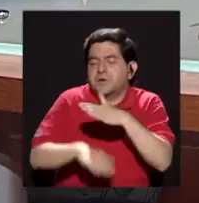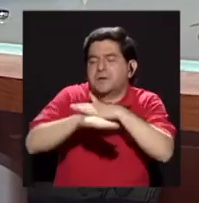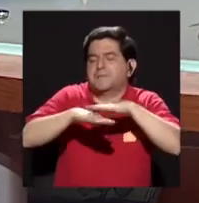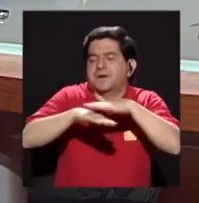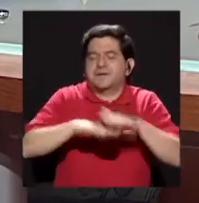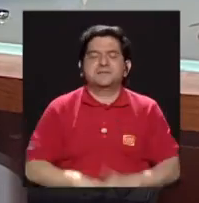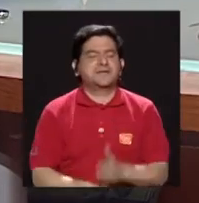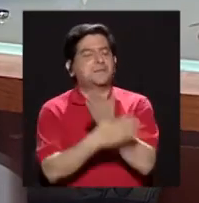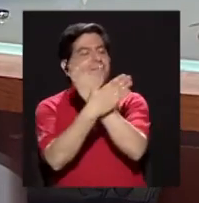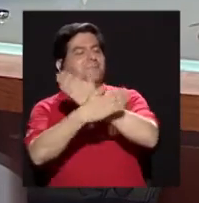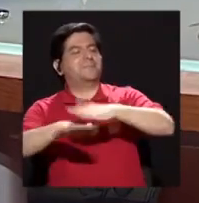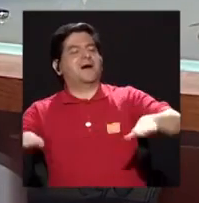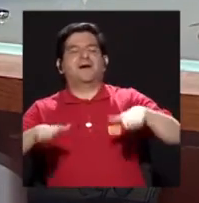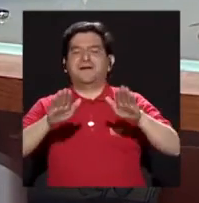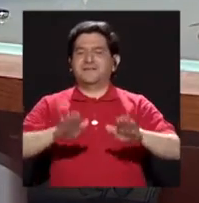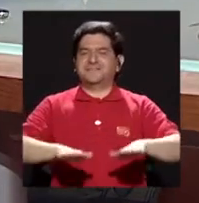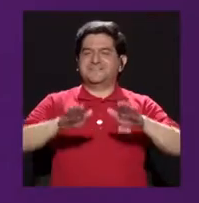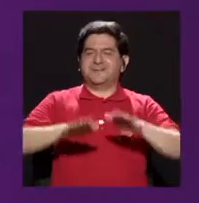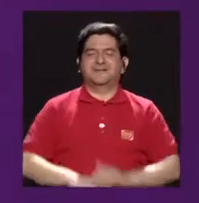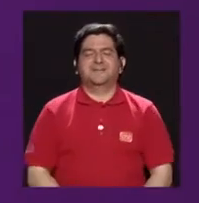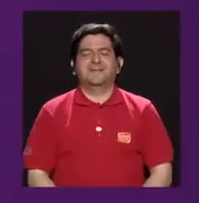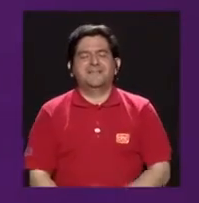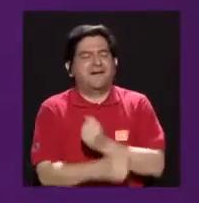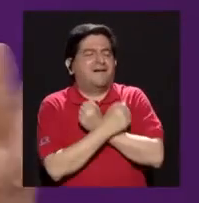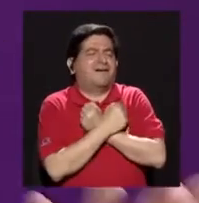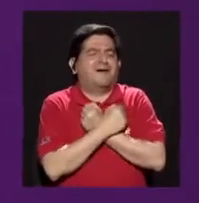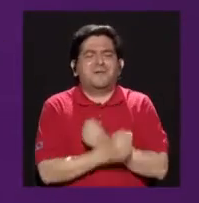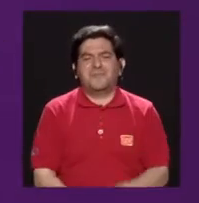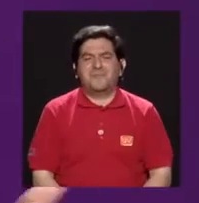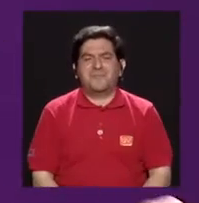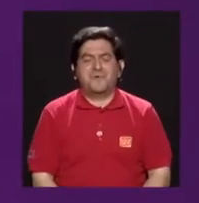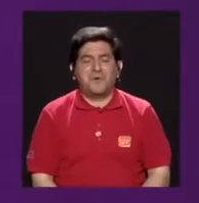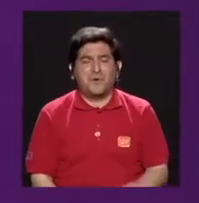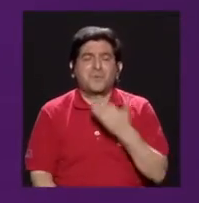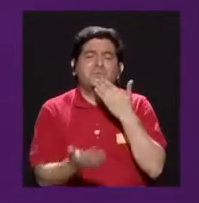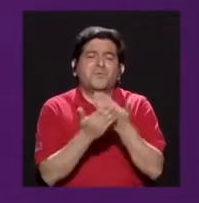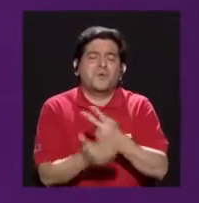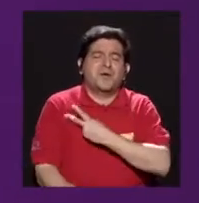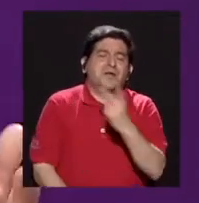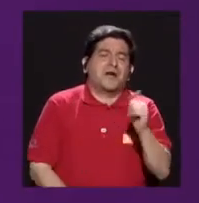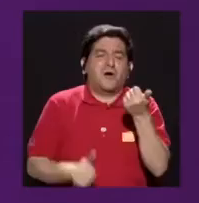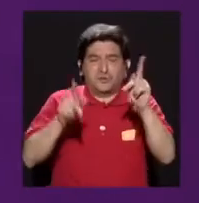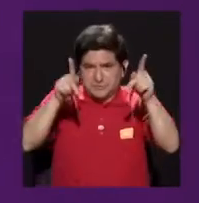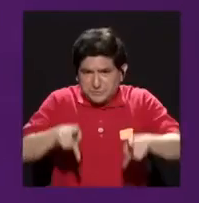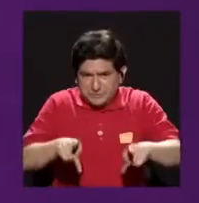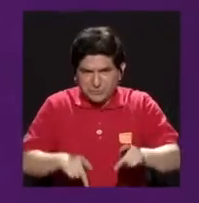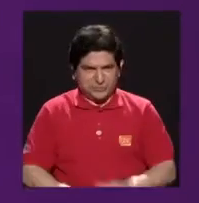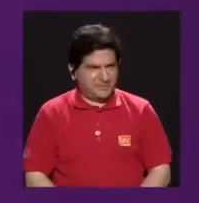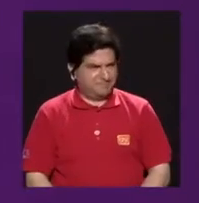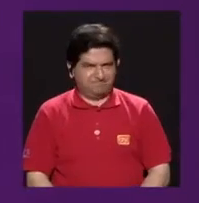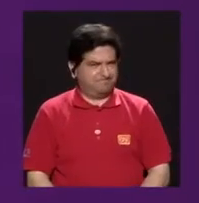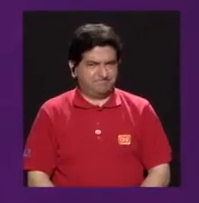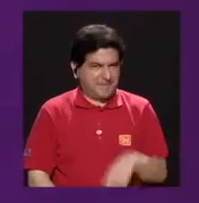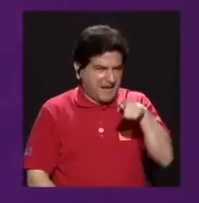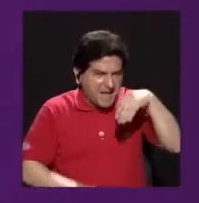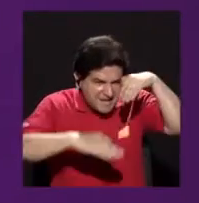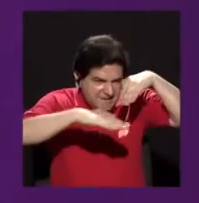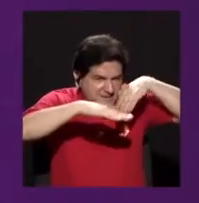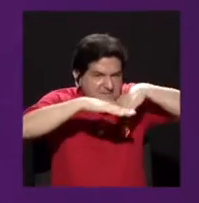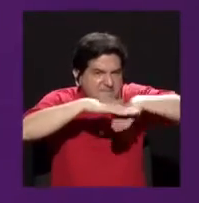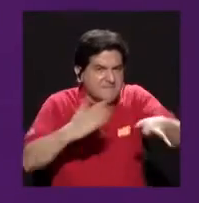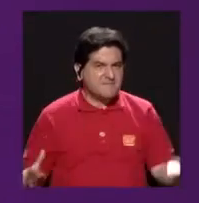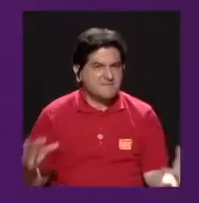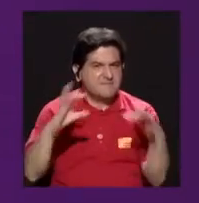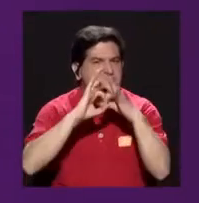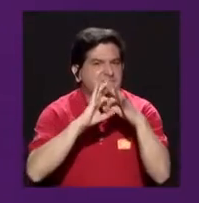de paz, de tranquilidad, de amor, de afecto, de buena voluntad hacia los otros, había, digamos, un sustrato que tenía que